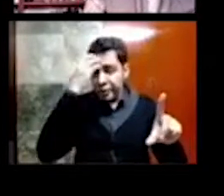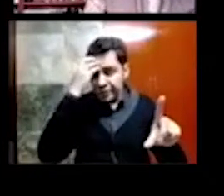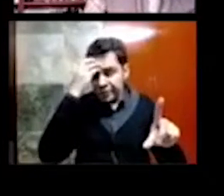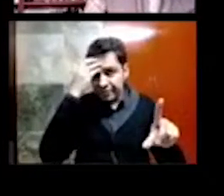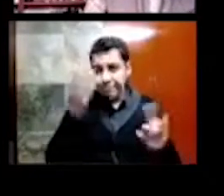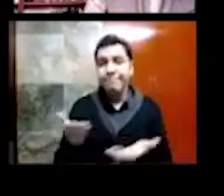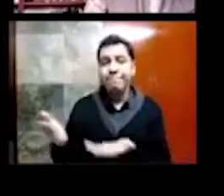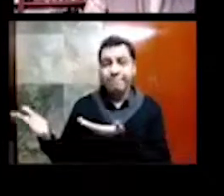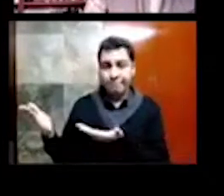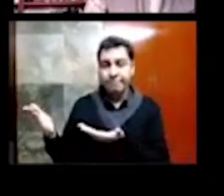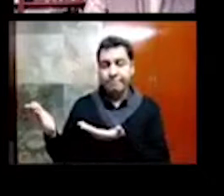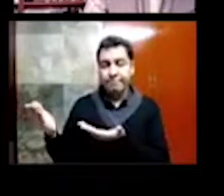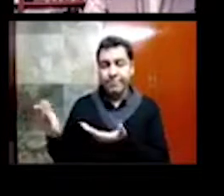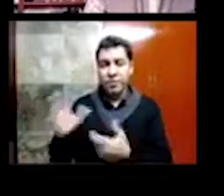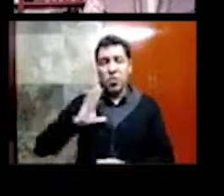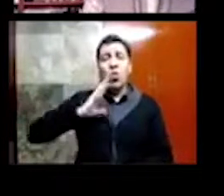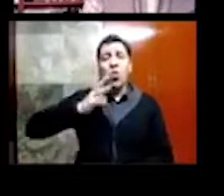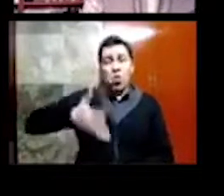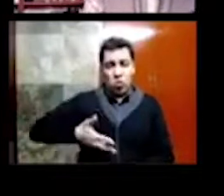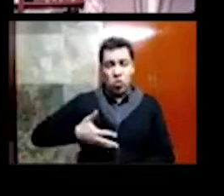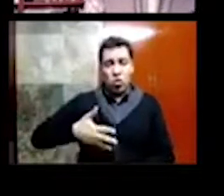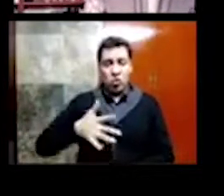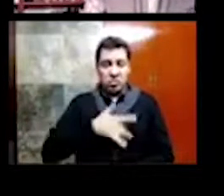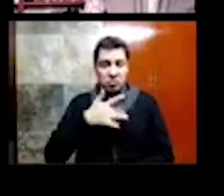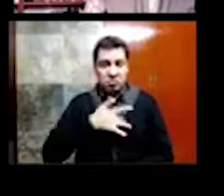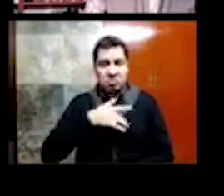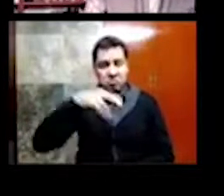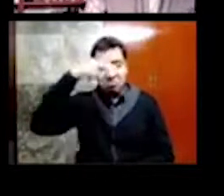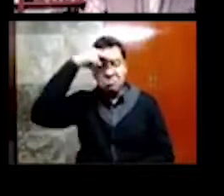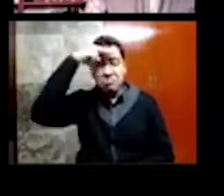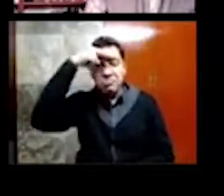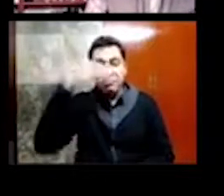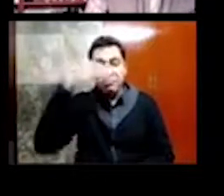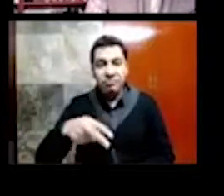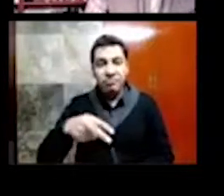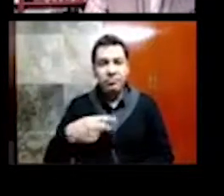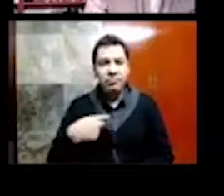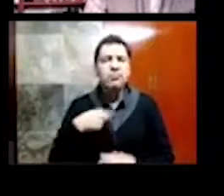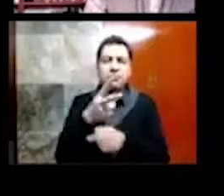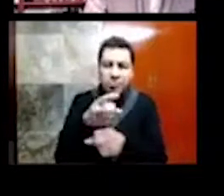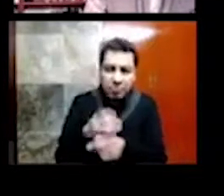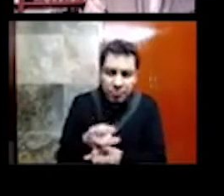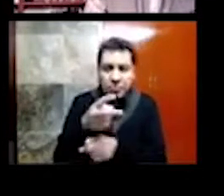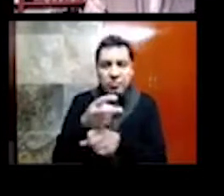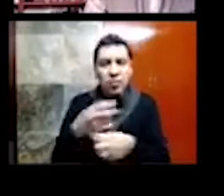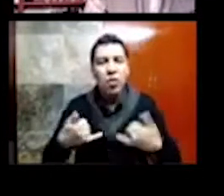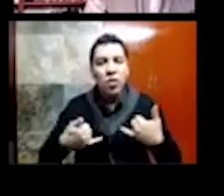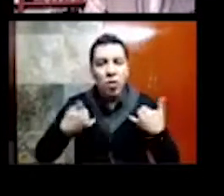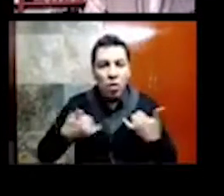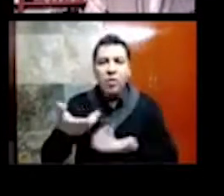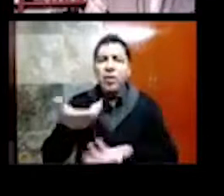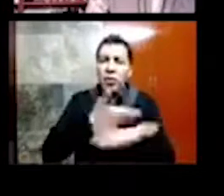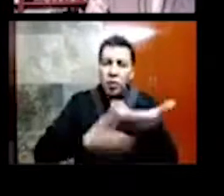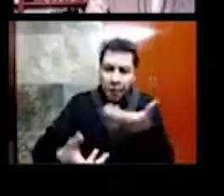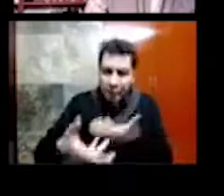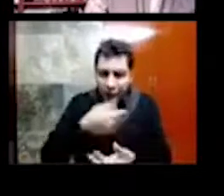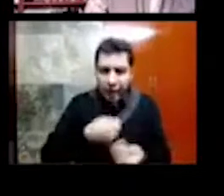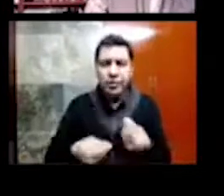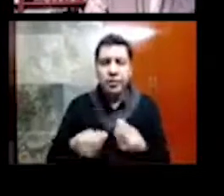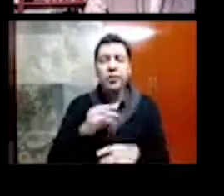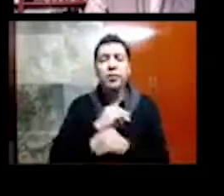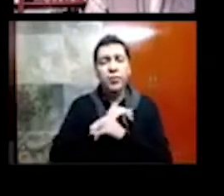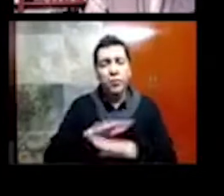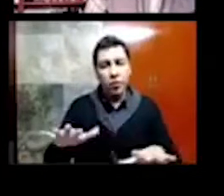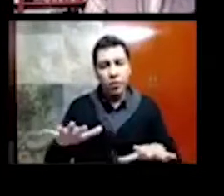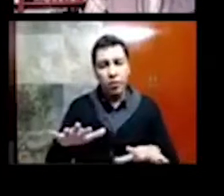muchísimo la invitación. Exhorto, como siempre, a mis estudiantes, a los jóvenes que estén compartiendo esta información, a que